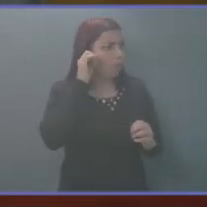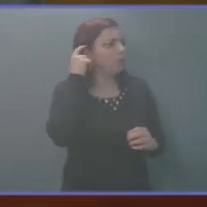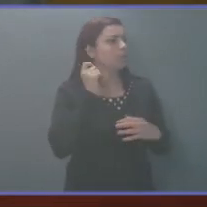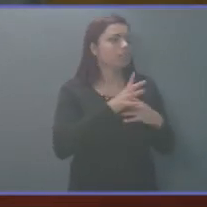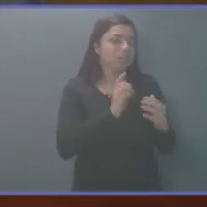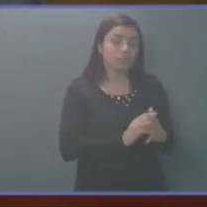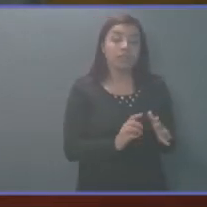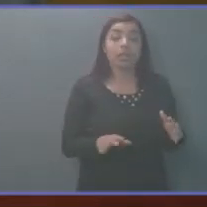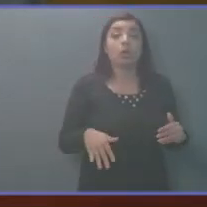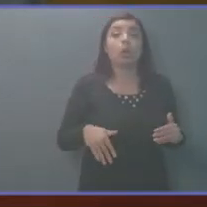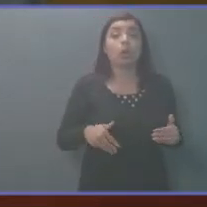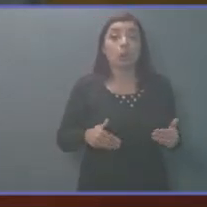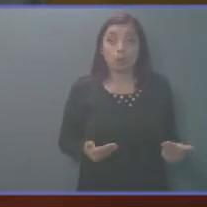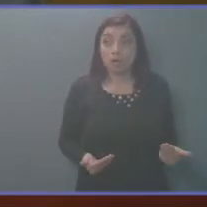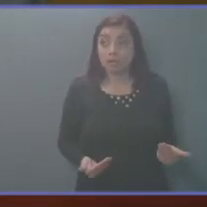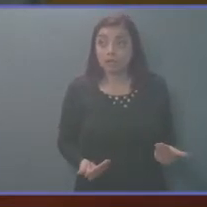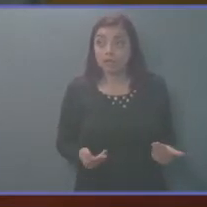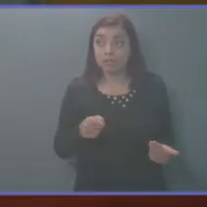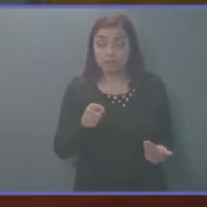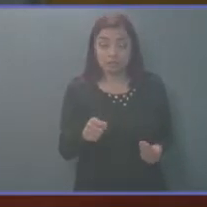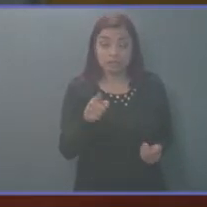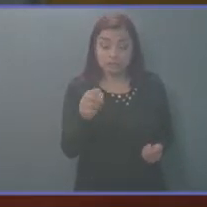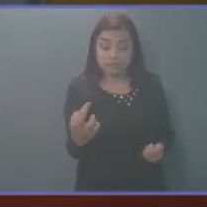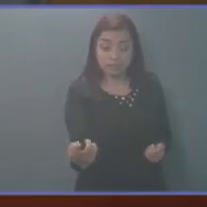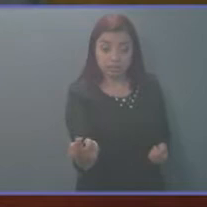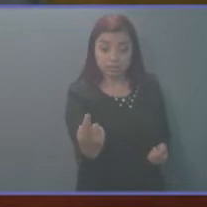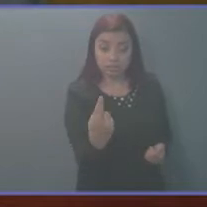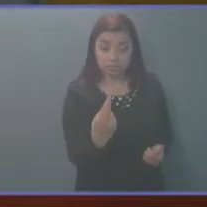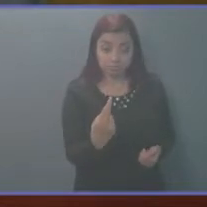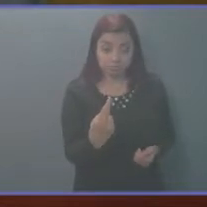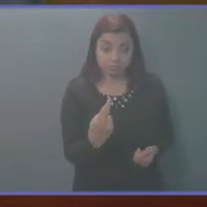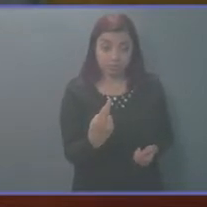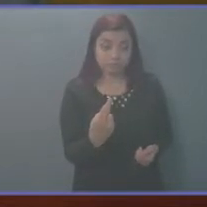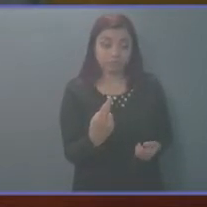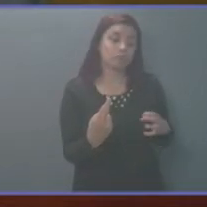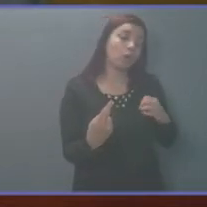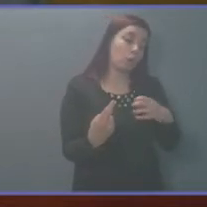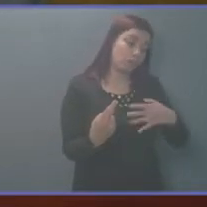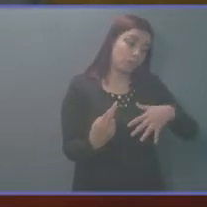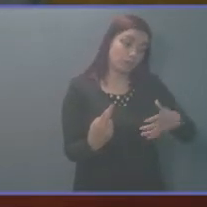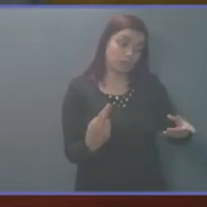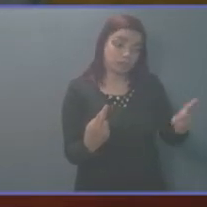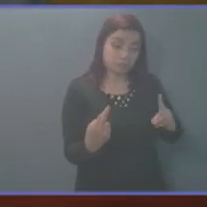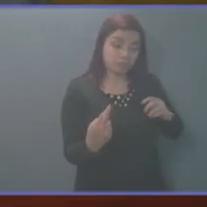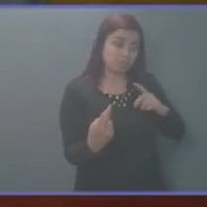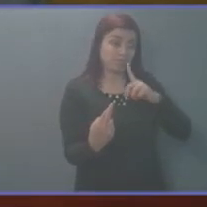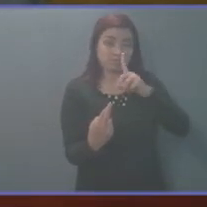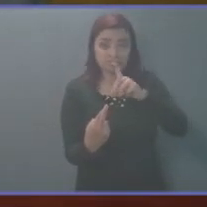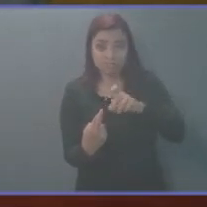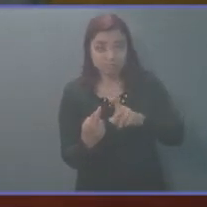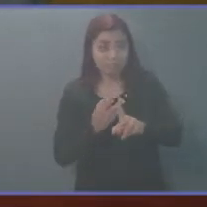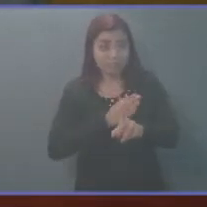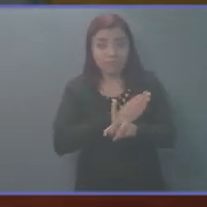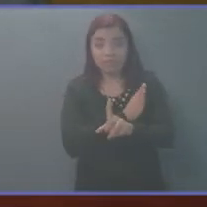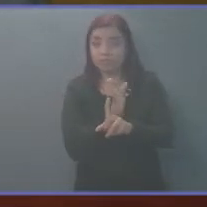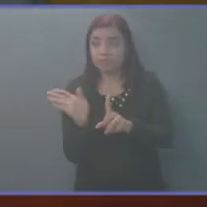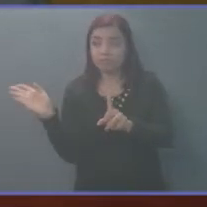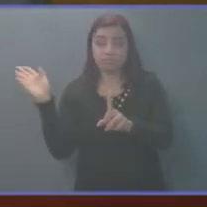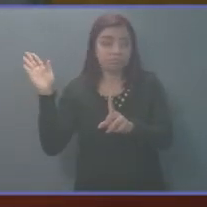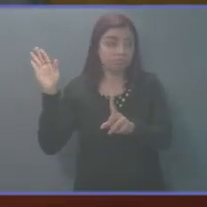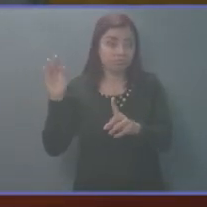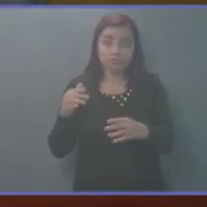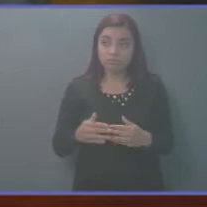cuando en las respuestas del primero o en las preguntas de los segundos se desvían del punto de la